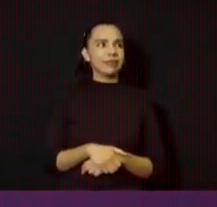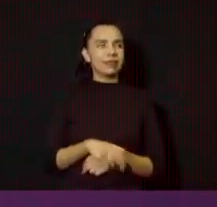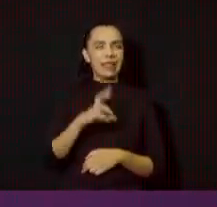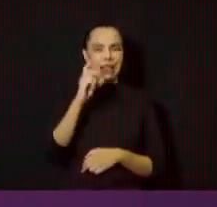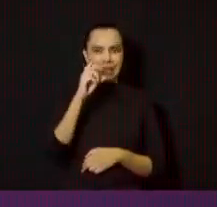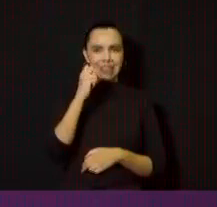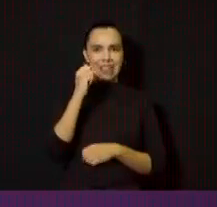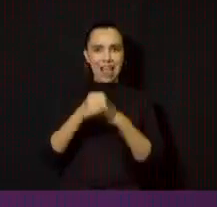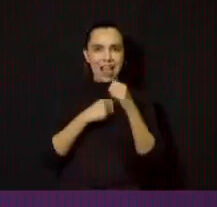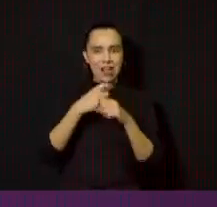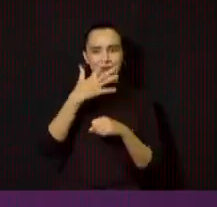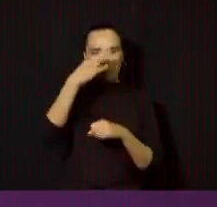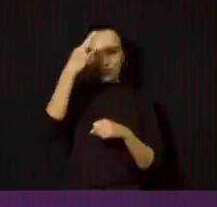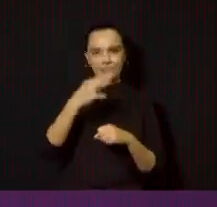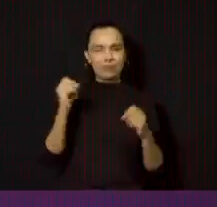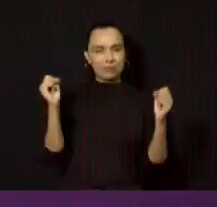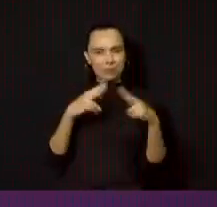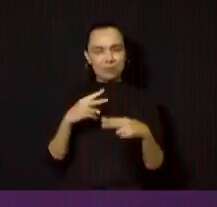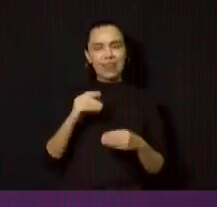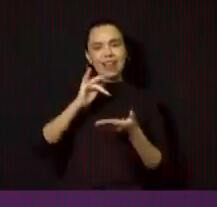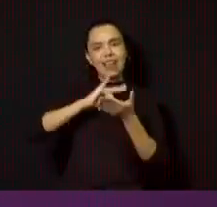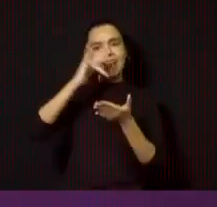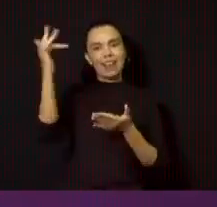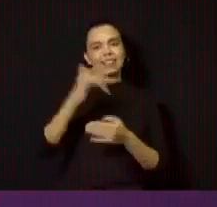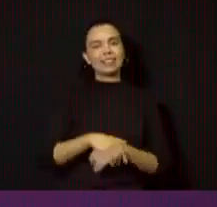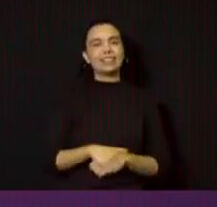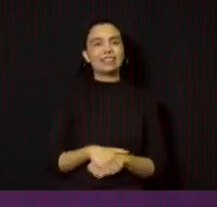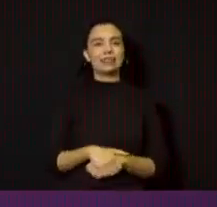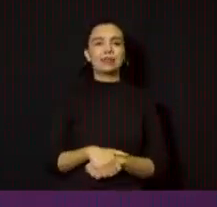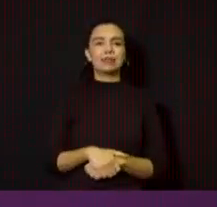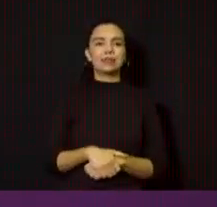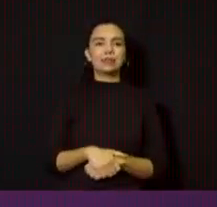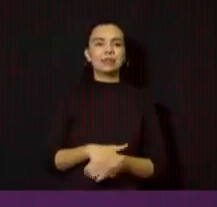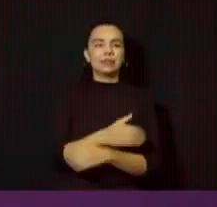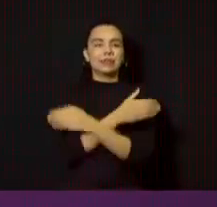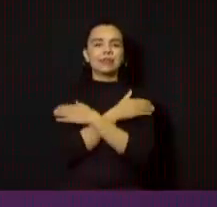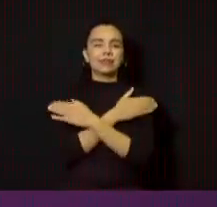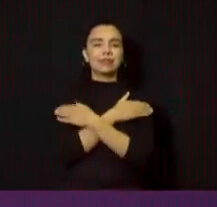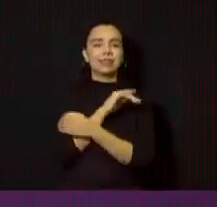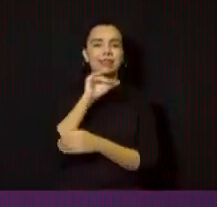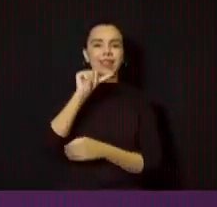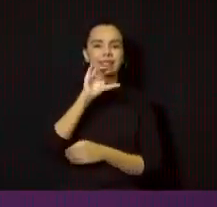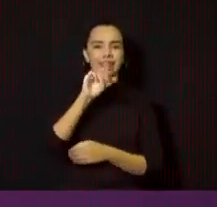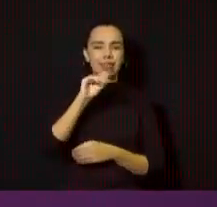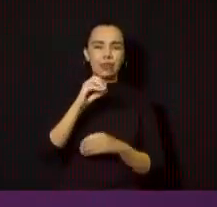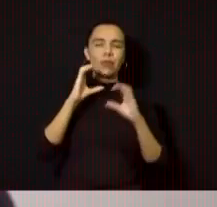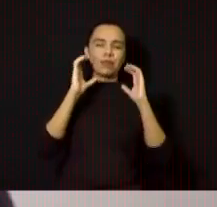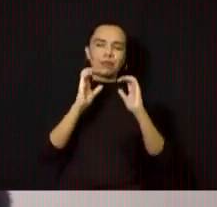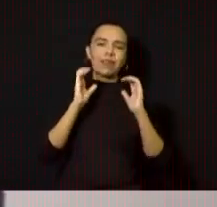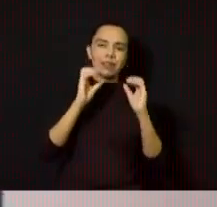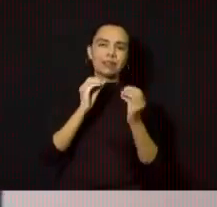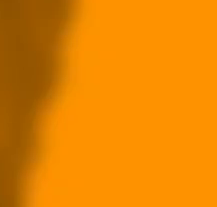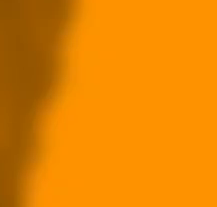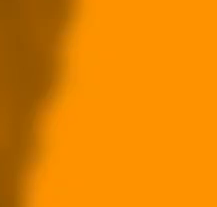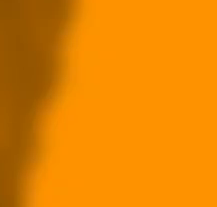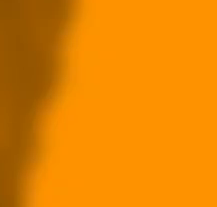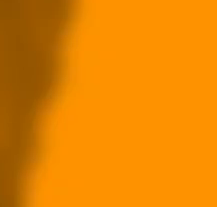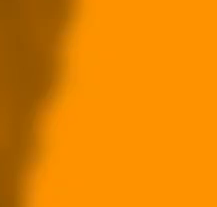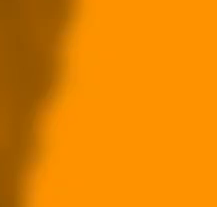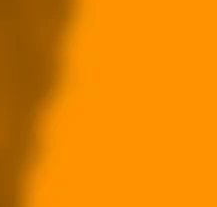en los 30 años. Así nos vemos, es. Amaury. Gracias. Abrazo, Jacinto. Cuídate. Gracias. Gracias.